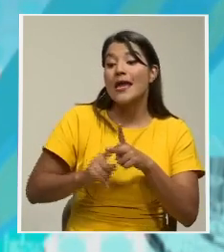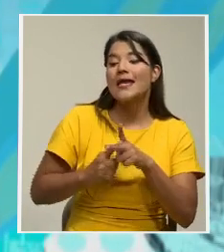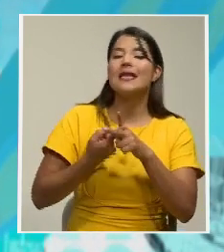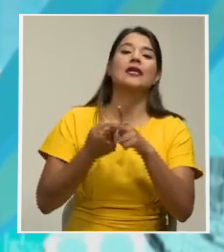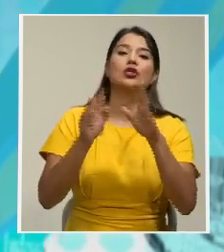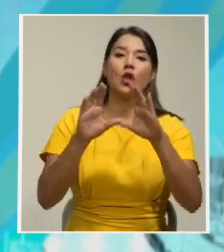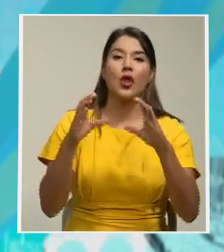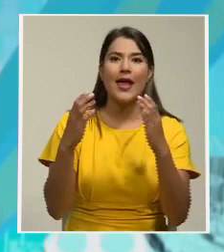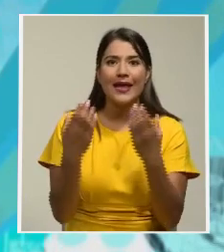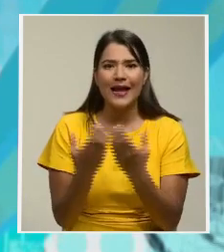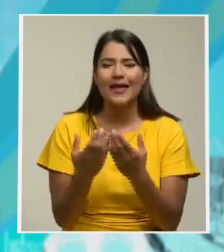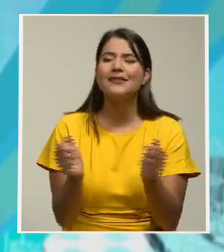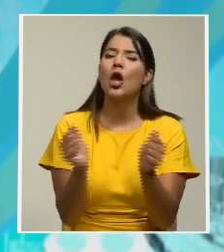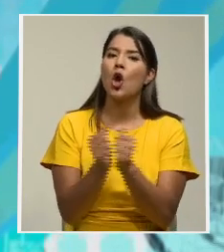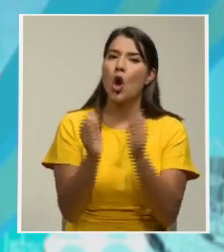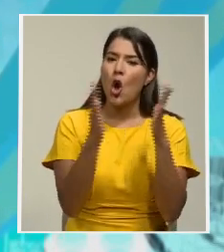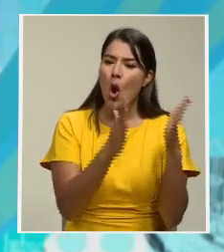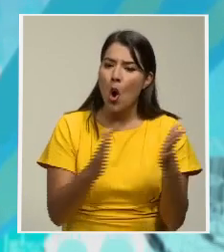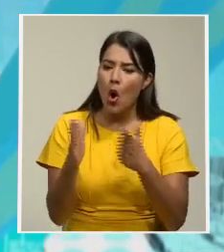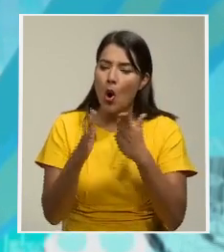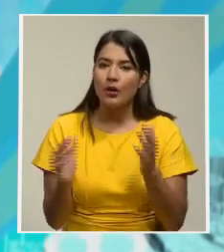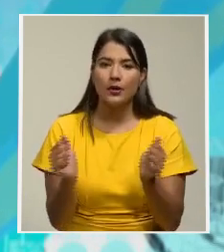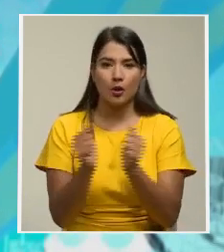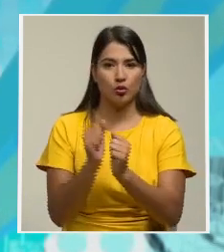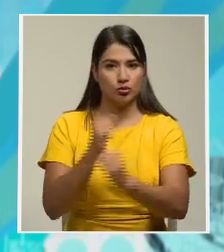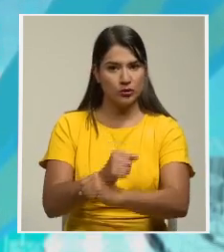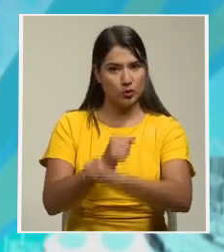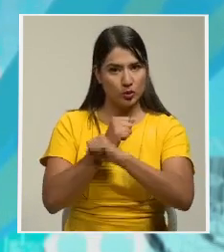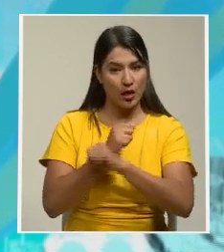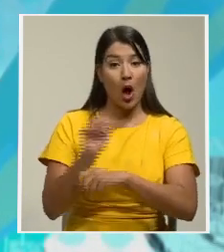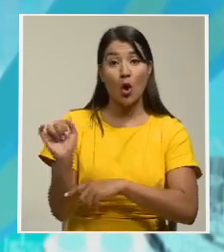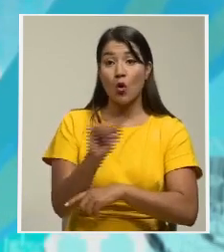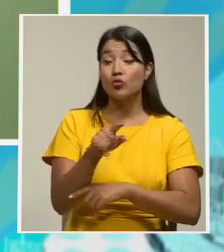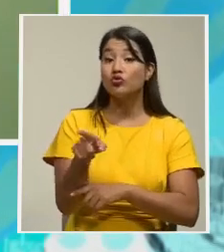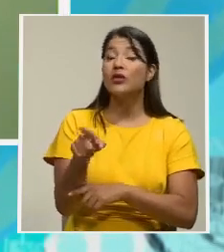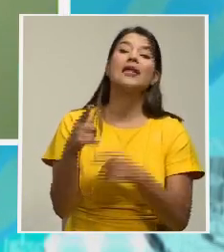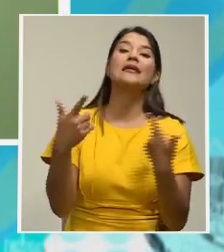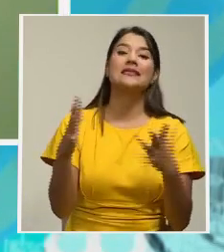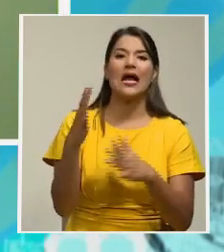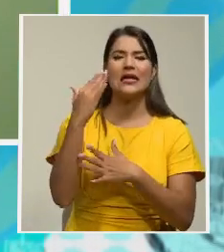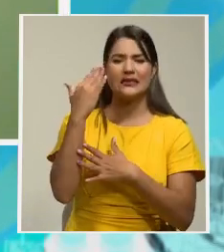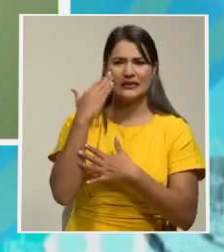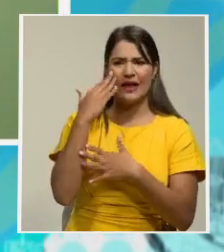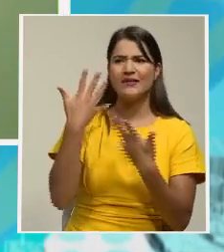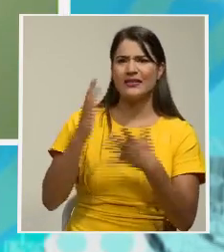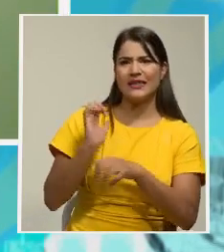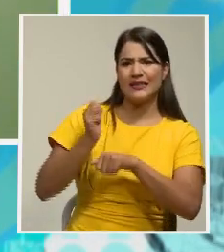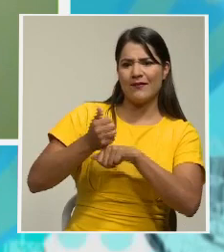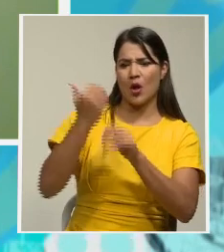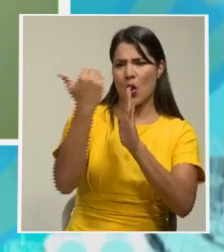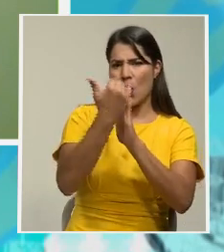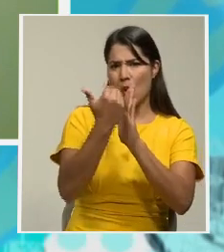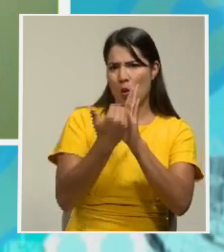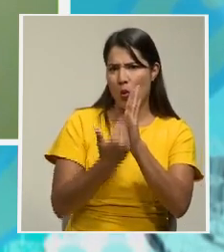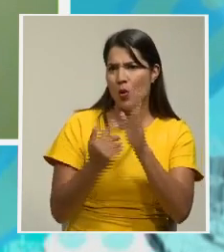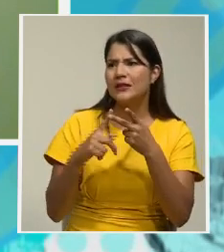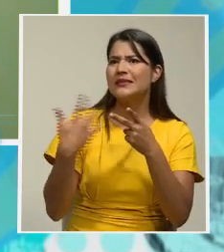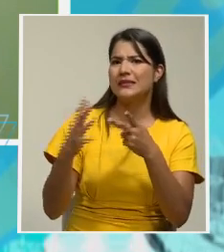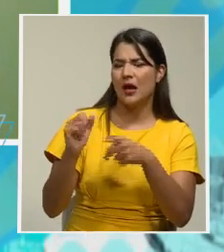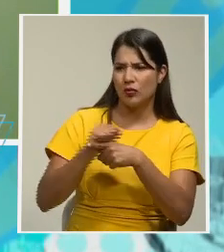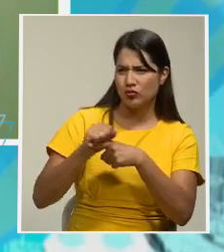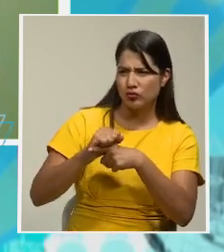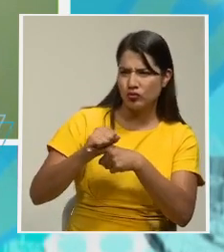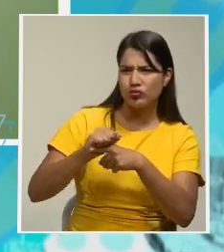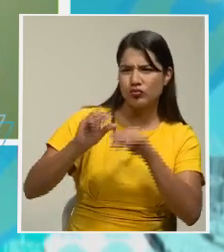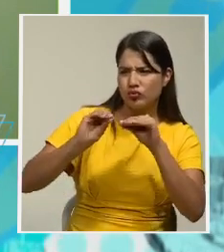lectivo organizado y seguro. Como usted lo sabe, pues se han emitido los protocolos, se ha capacitado, se